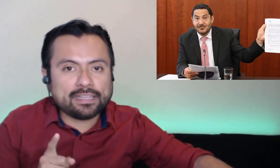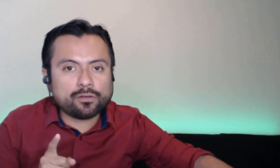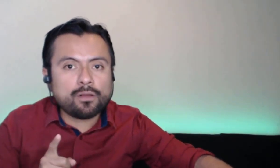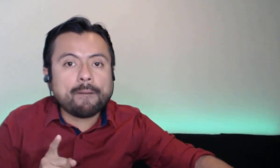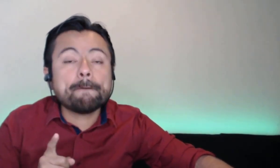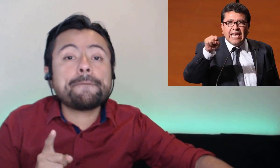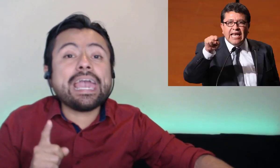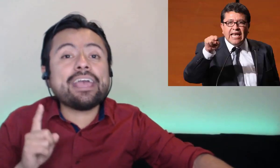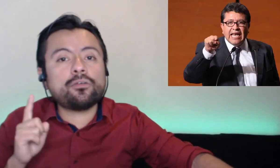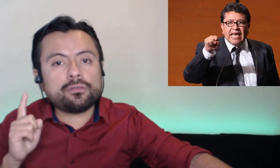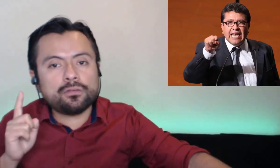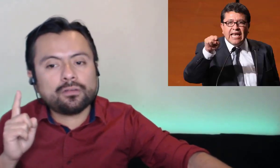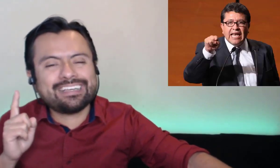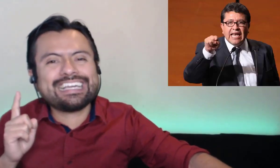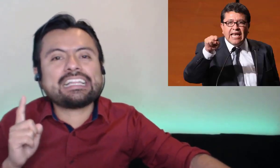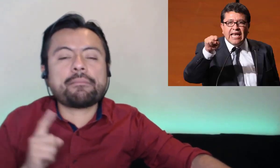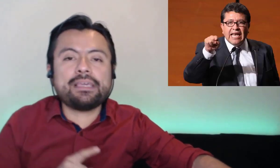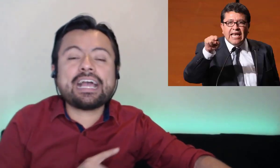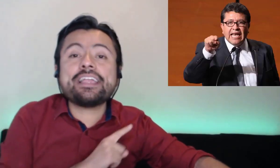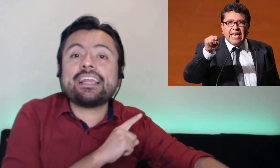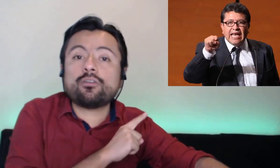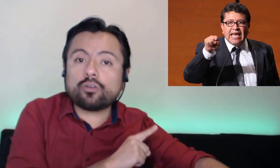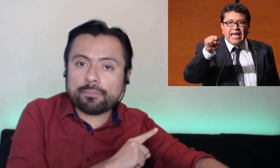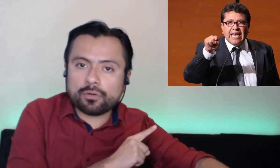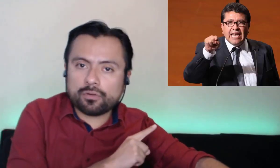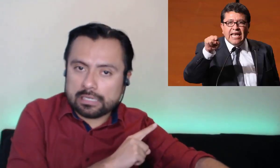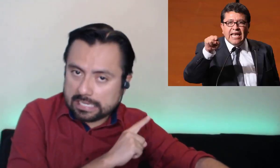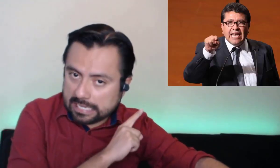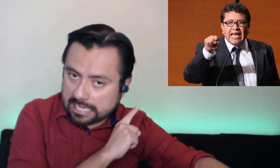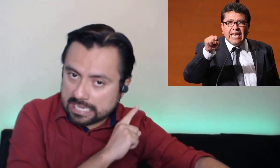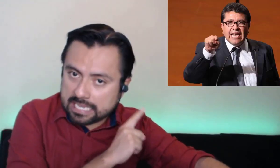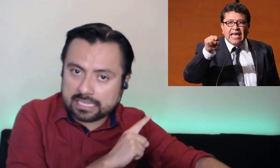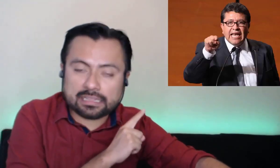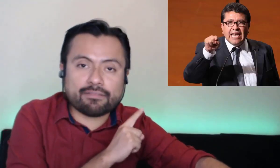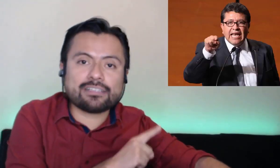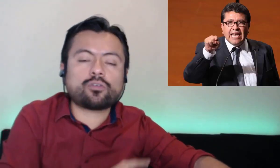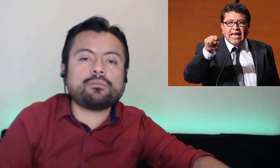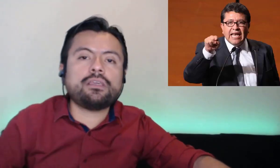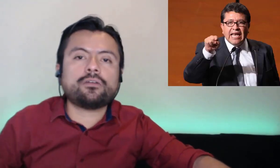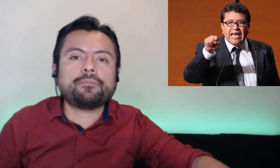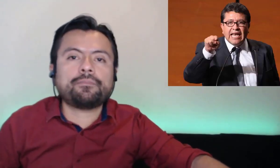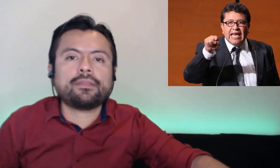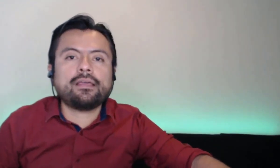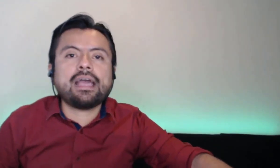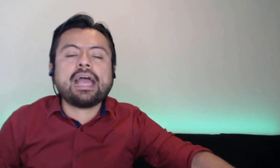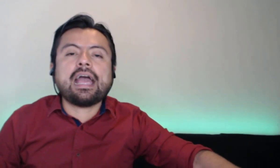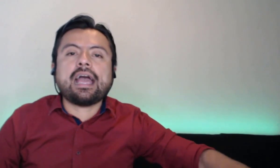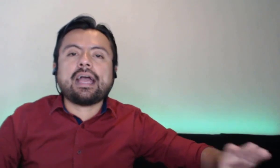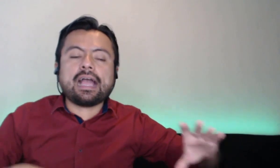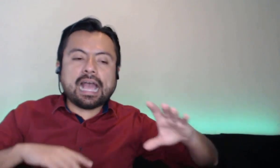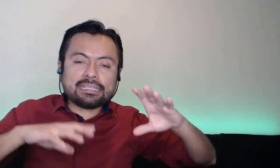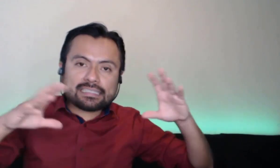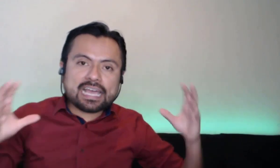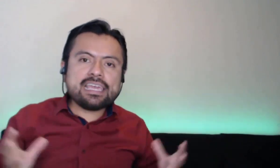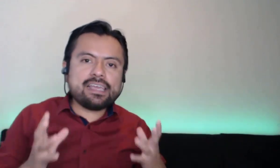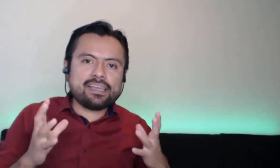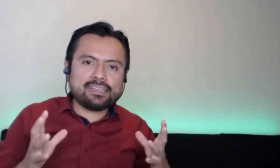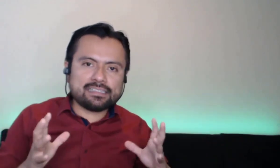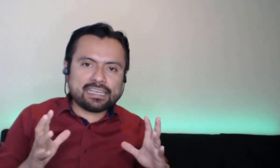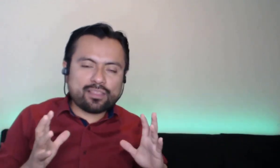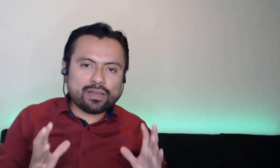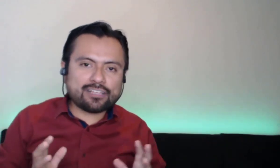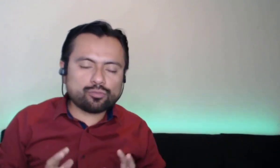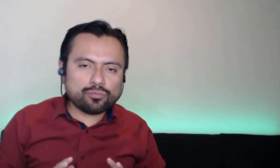cuota de género pero que también hay en la jucopo y te vas conmigo hasta ahí